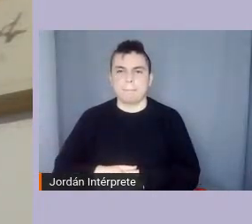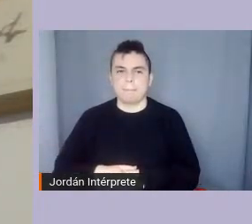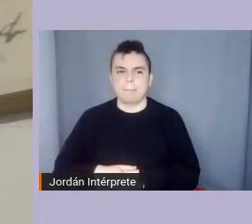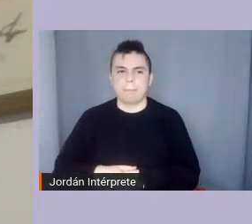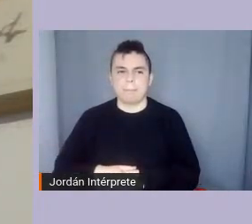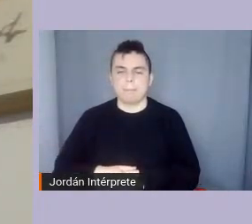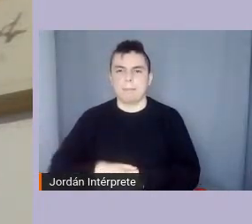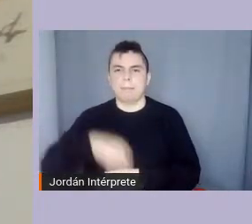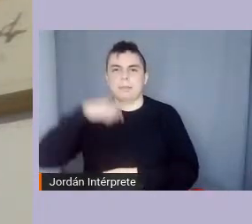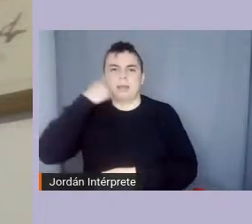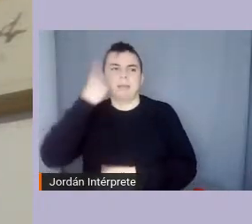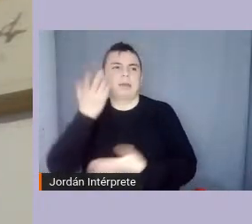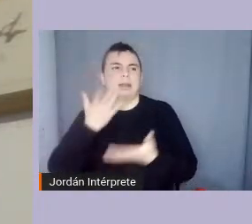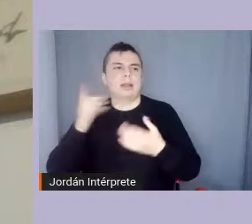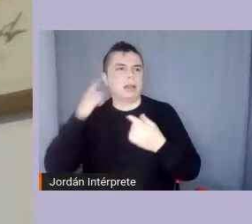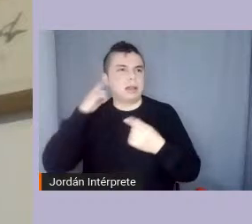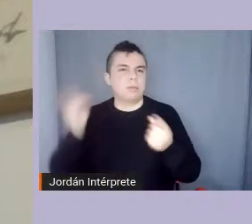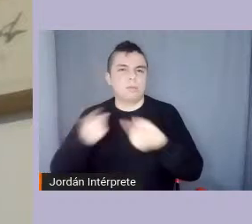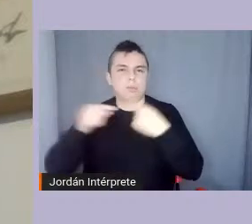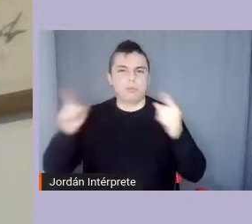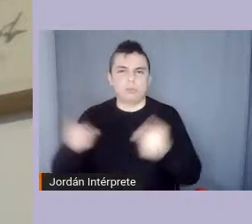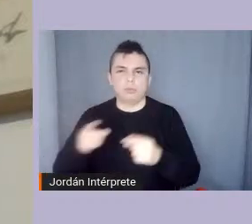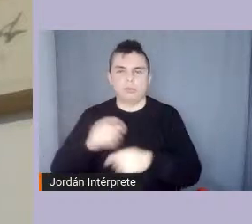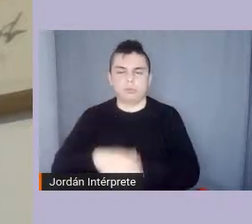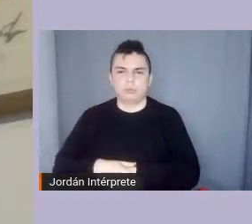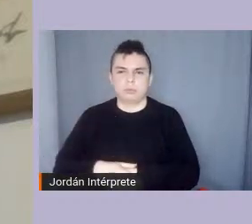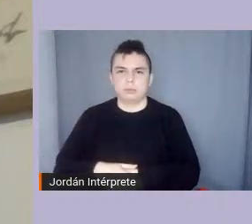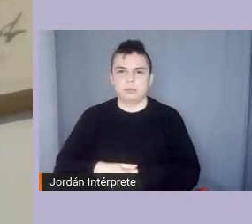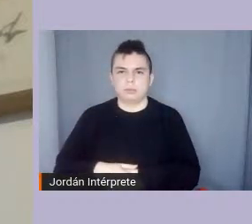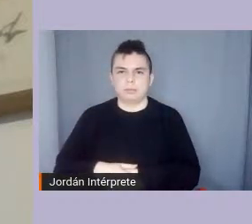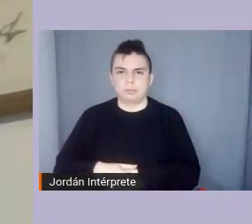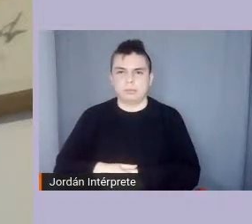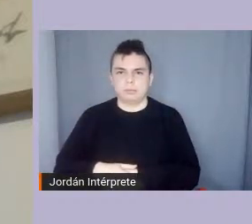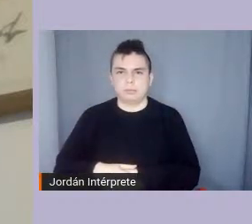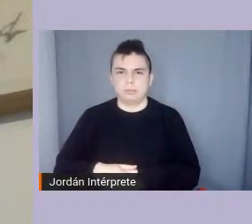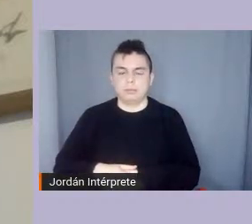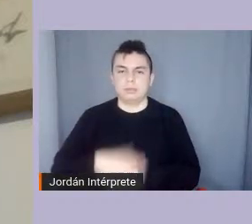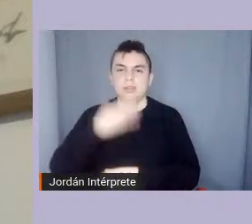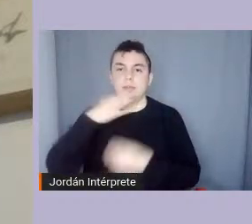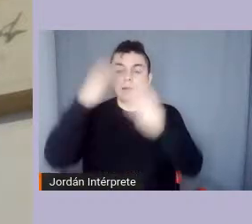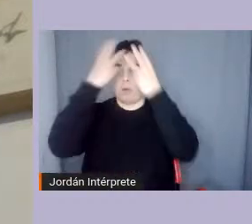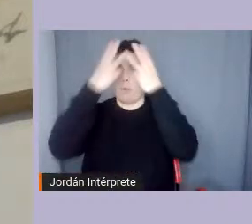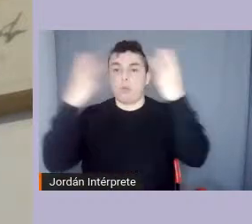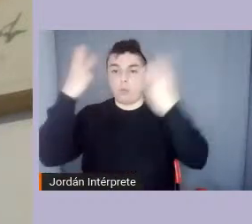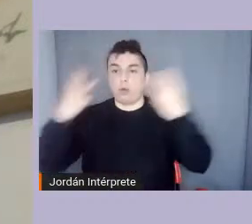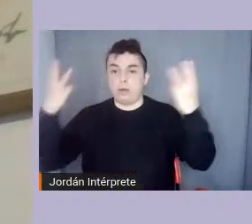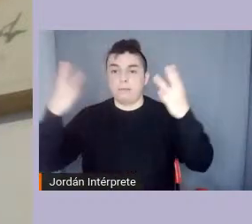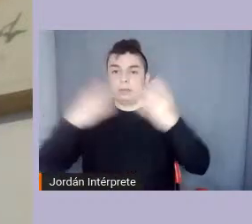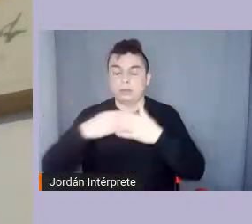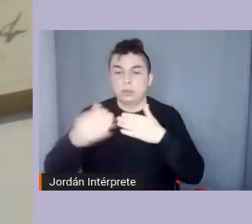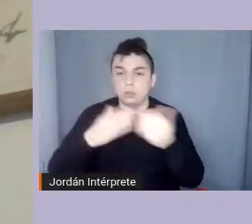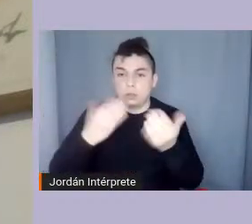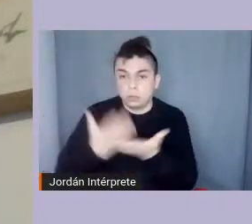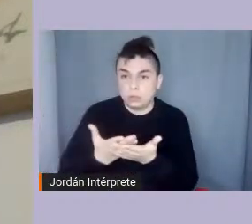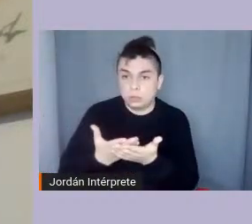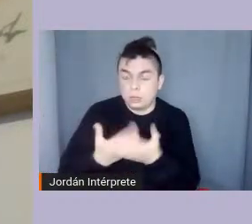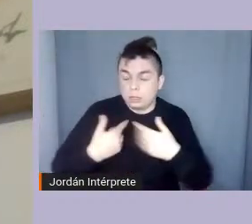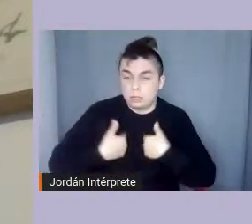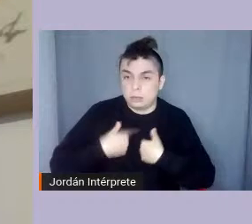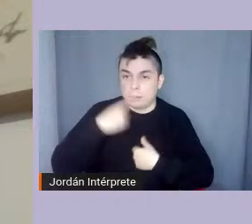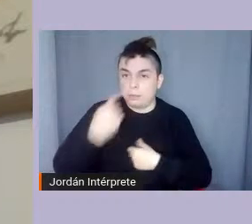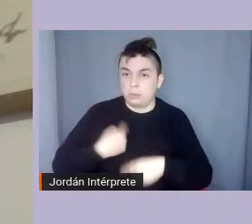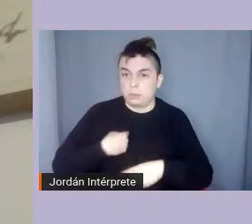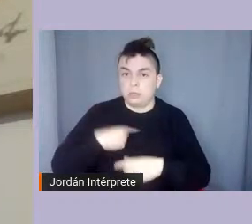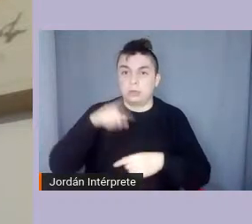para la clase de educación musical. Erin Vargas dice, página web, Erin Vargas, página web, bueno,